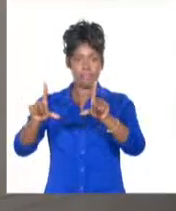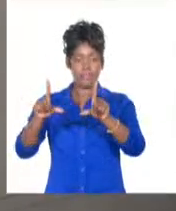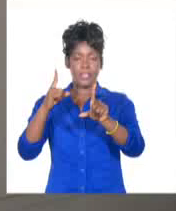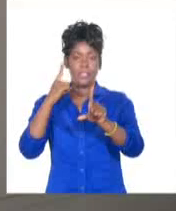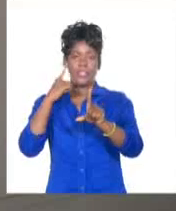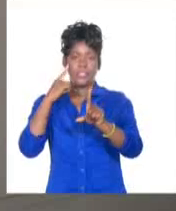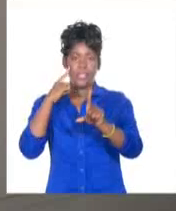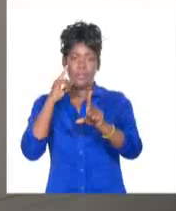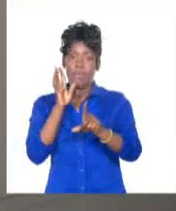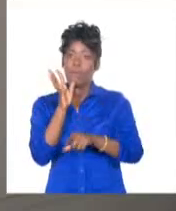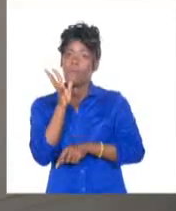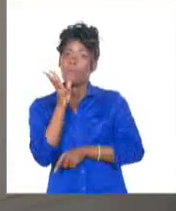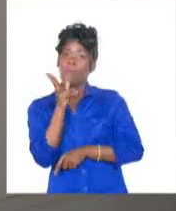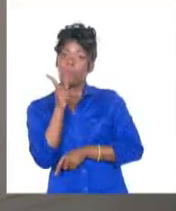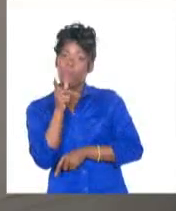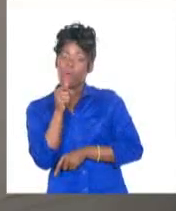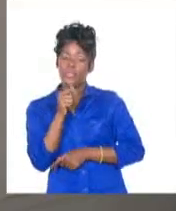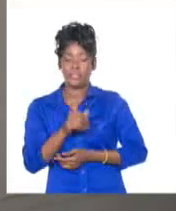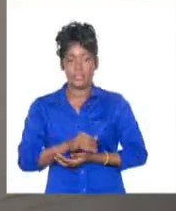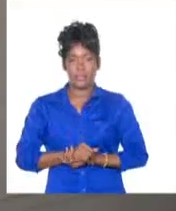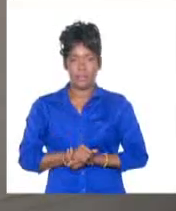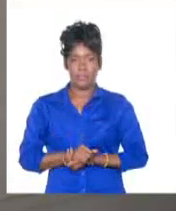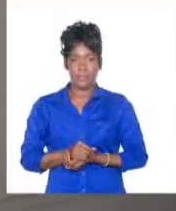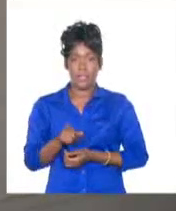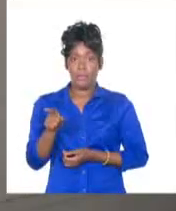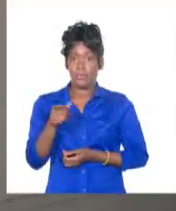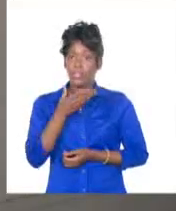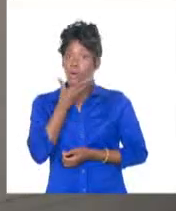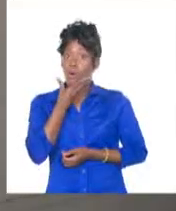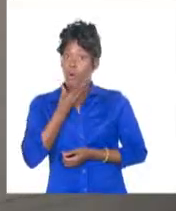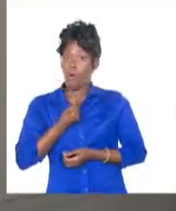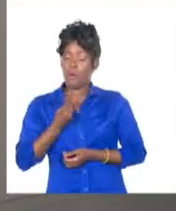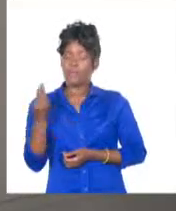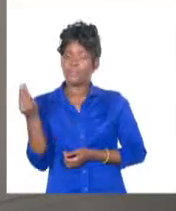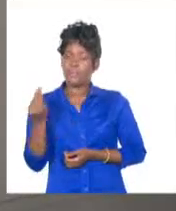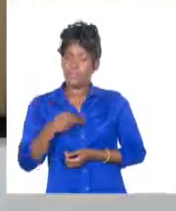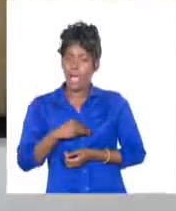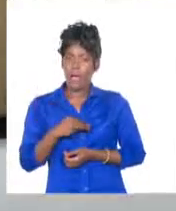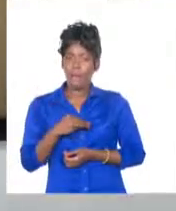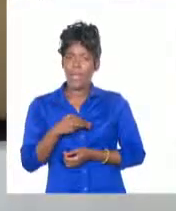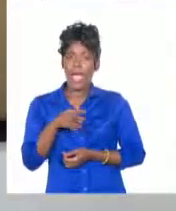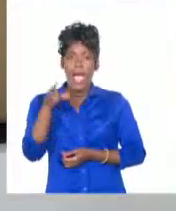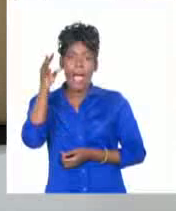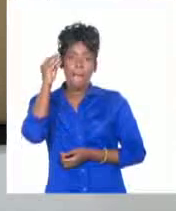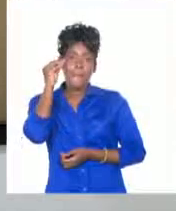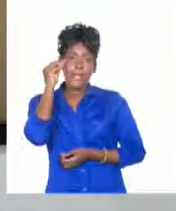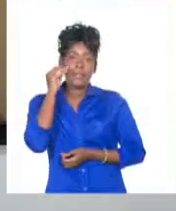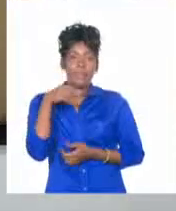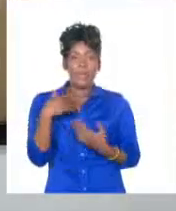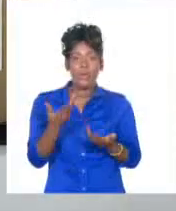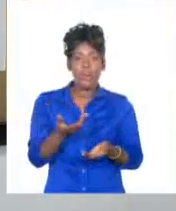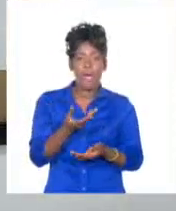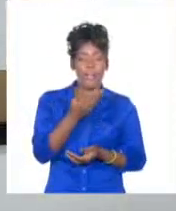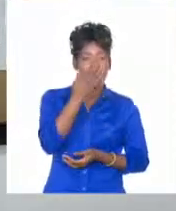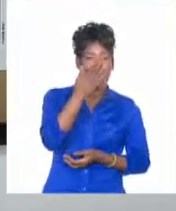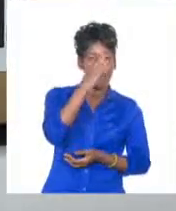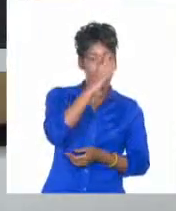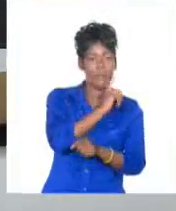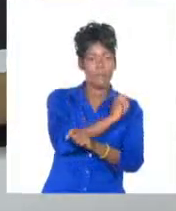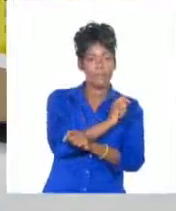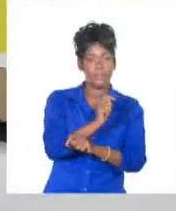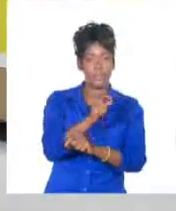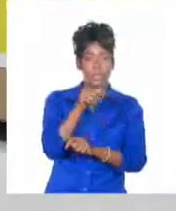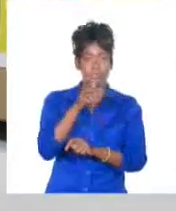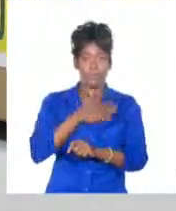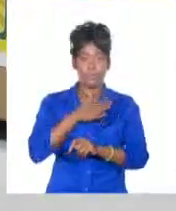generacional, ¿no? Está uno que apenas ha nacido para el diseño y uno que apenas ha muerto. La carpeta de 10 carteles